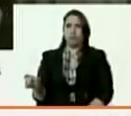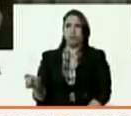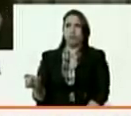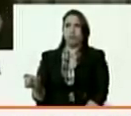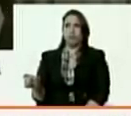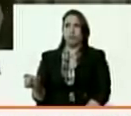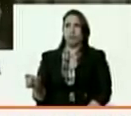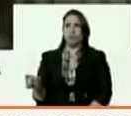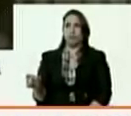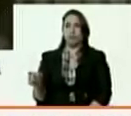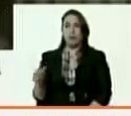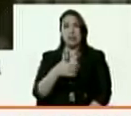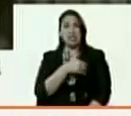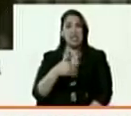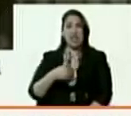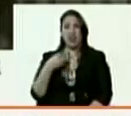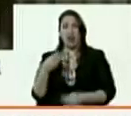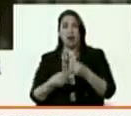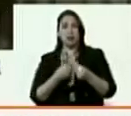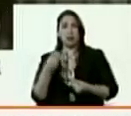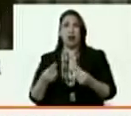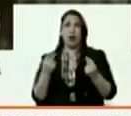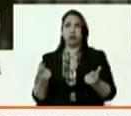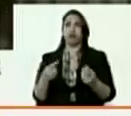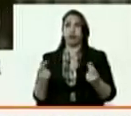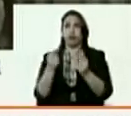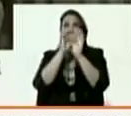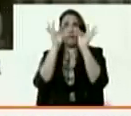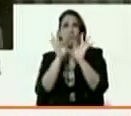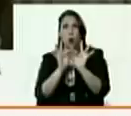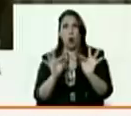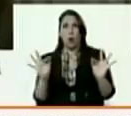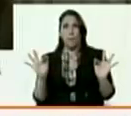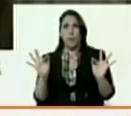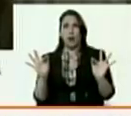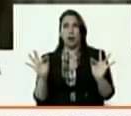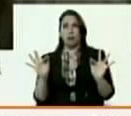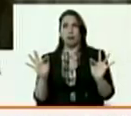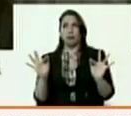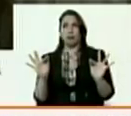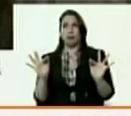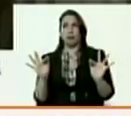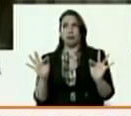estar intentando activar un mecanismo anacrónico,